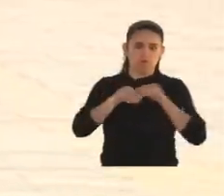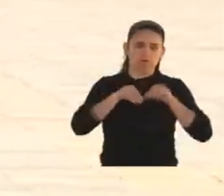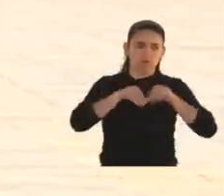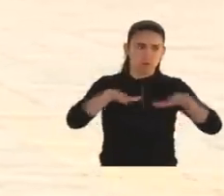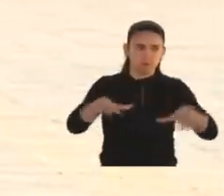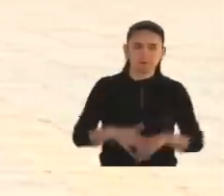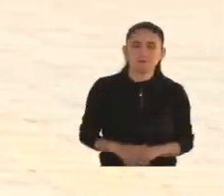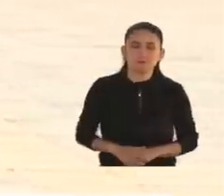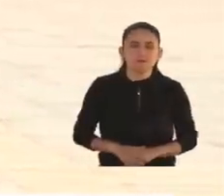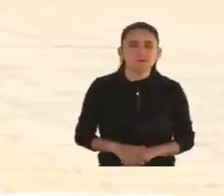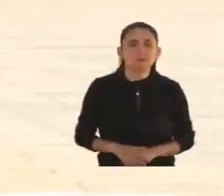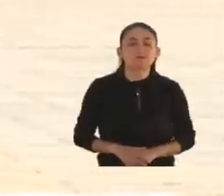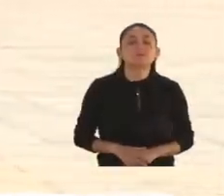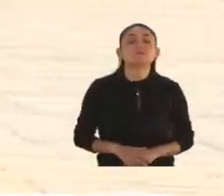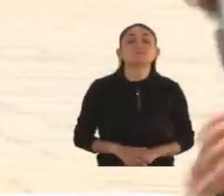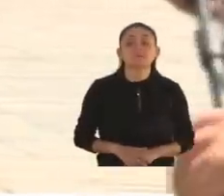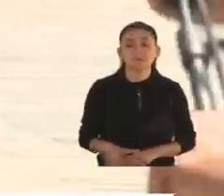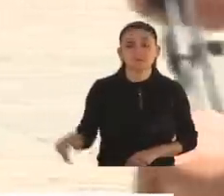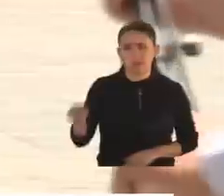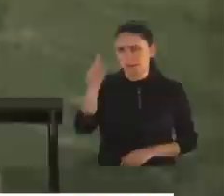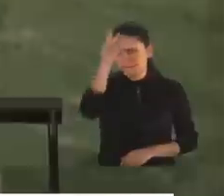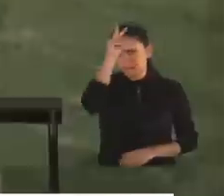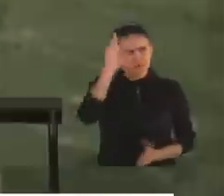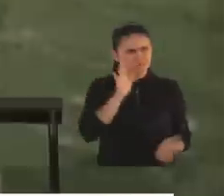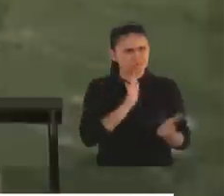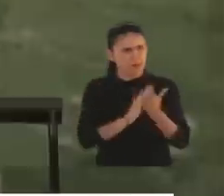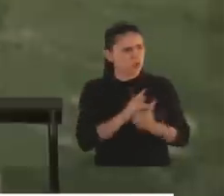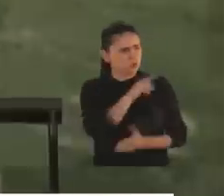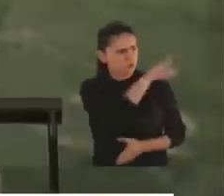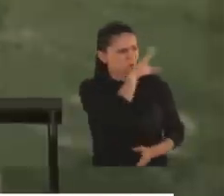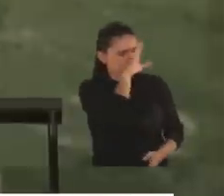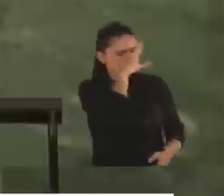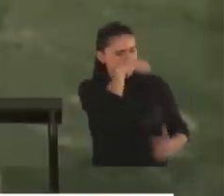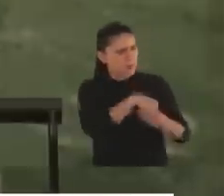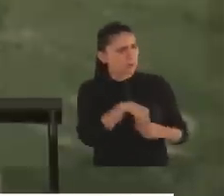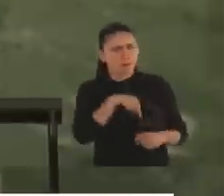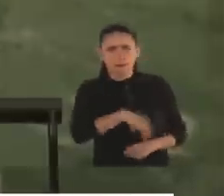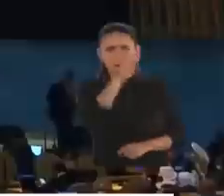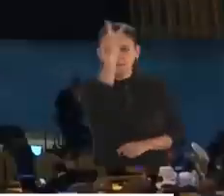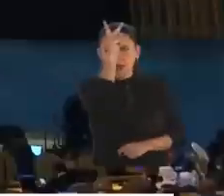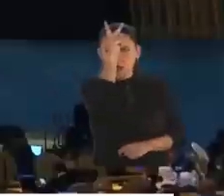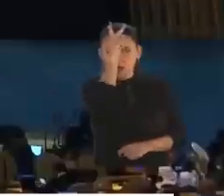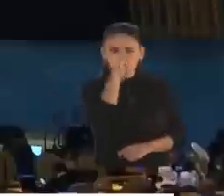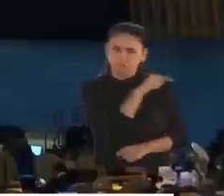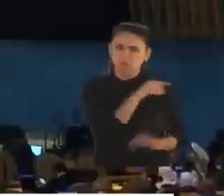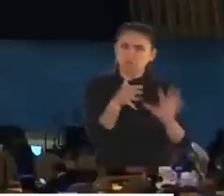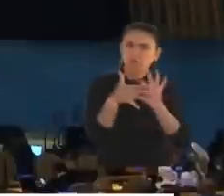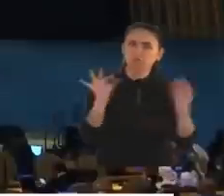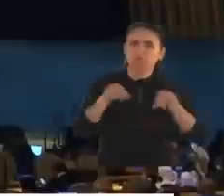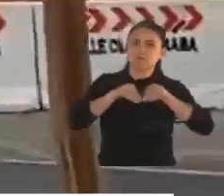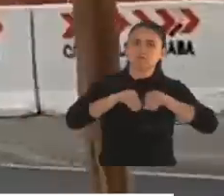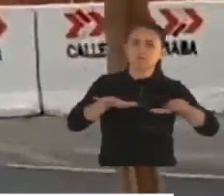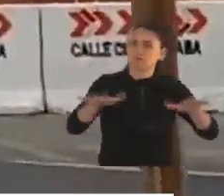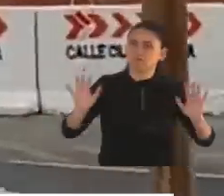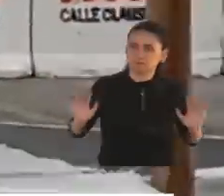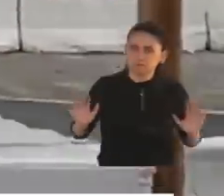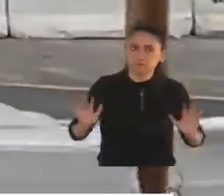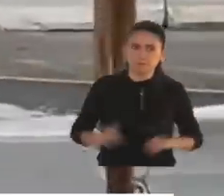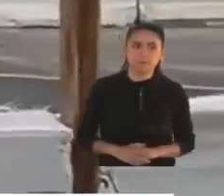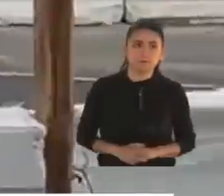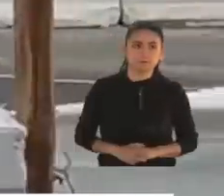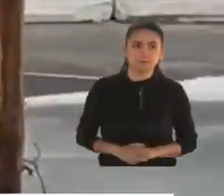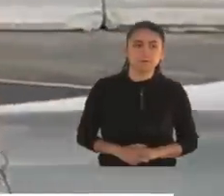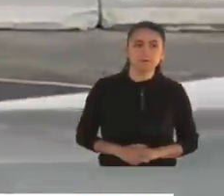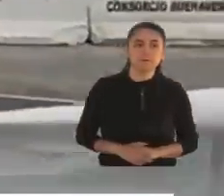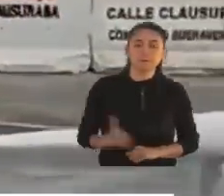Como una nueva intromisión en los asuntos de Perú fue catalogado el tuit del presidente Gustavo Petro sobre los últimos acontecimientos en el país andino.